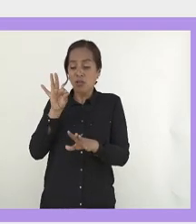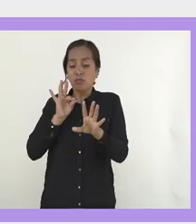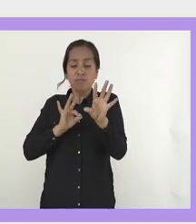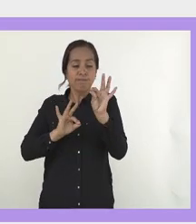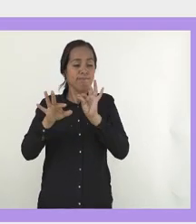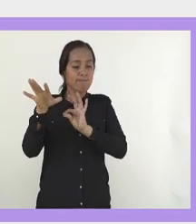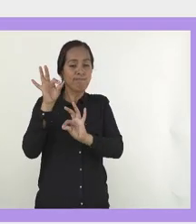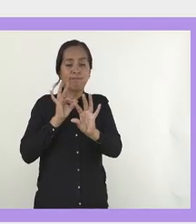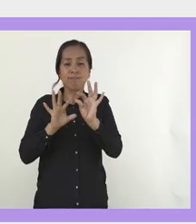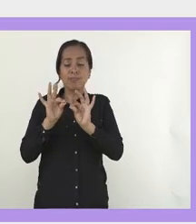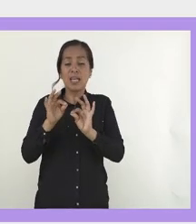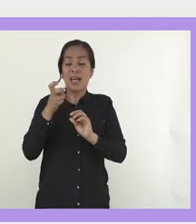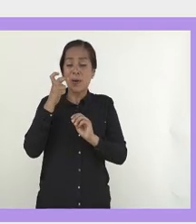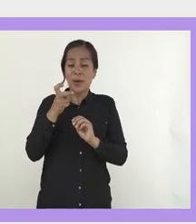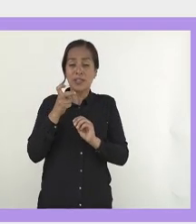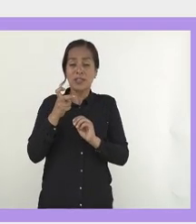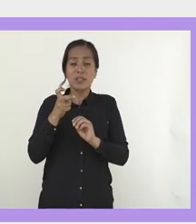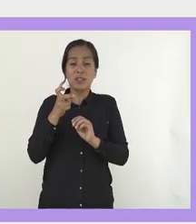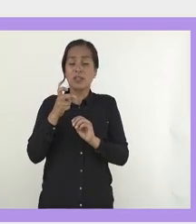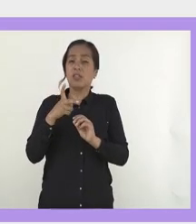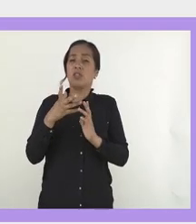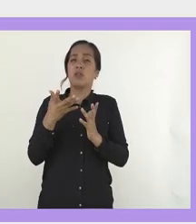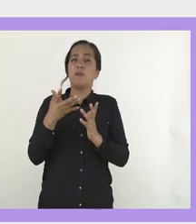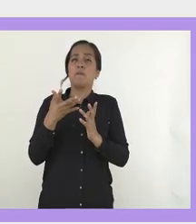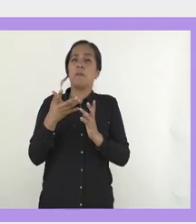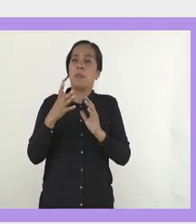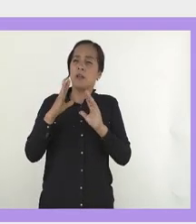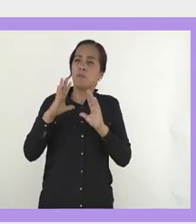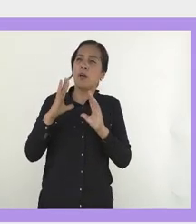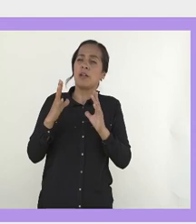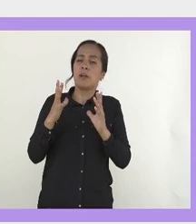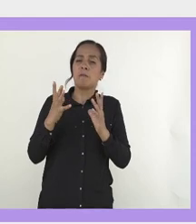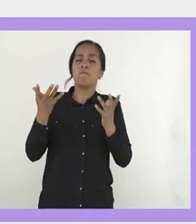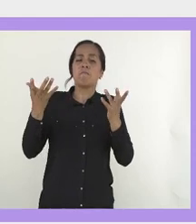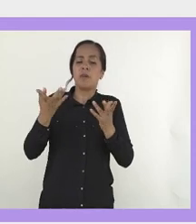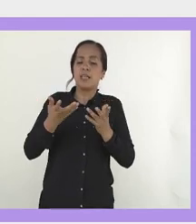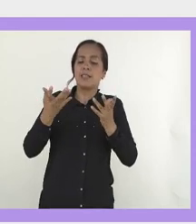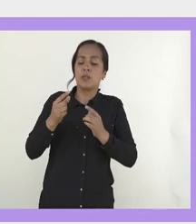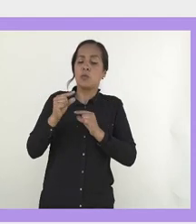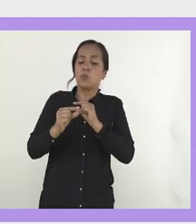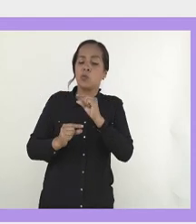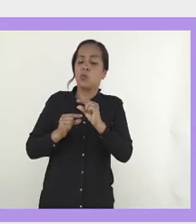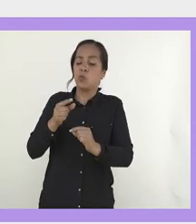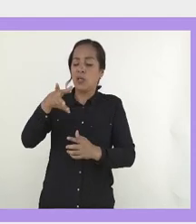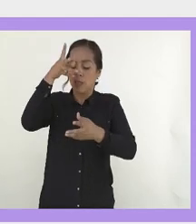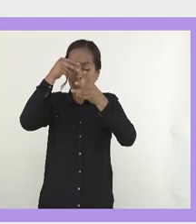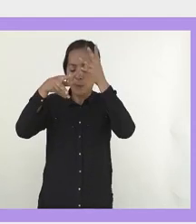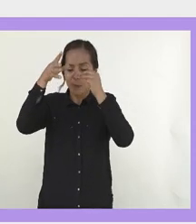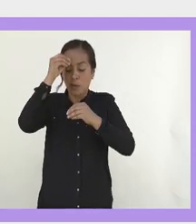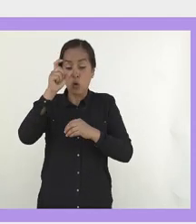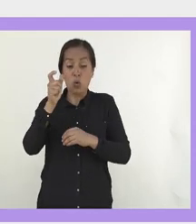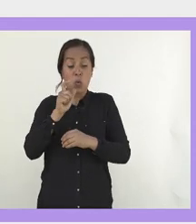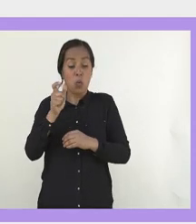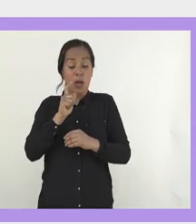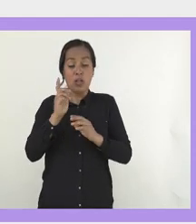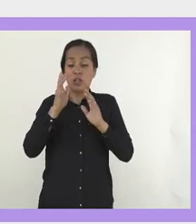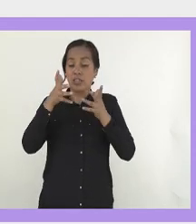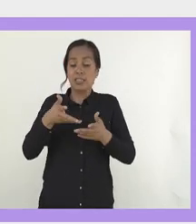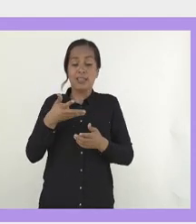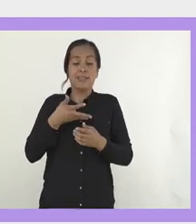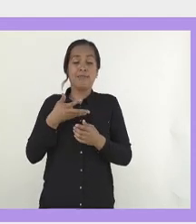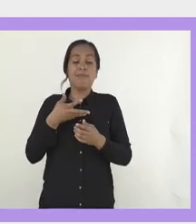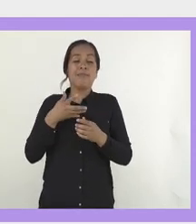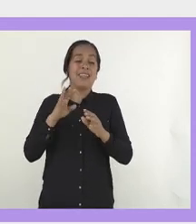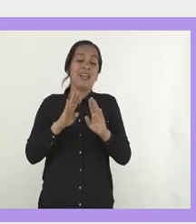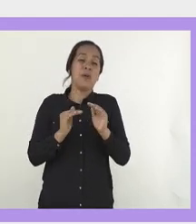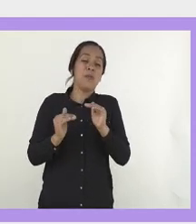y ellas las van a ir puliendo no para que de esta forma cuando ellas lleguen a una selección